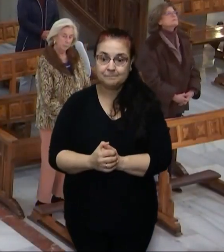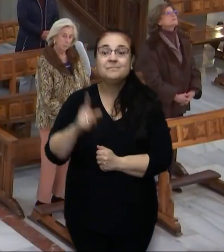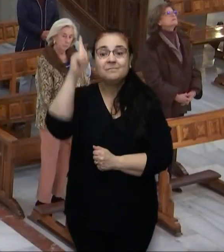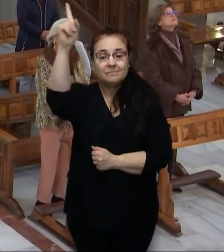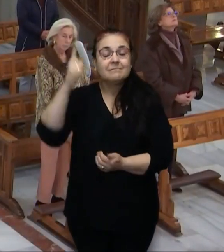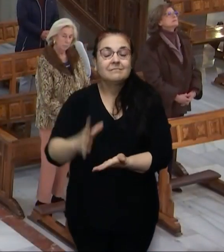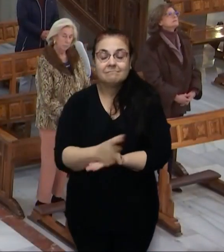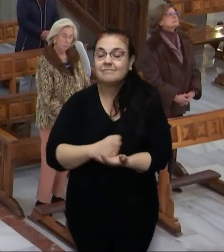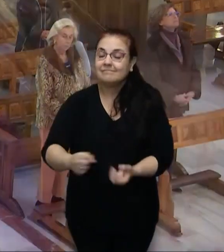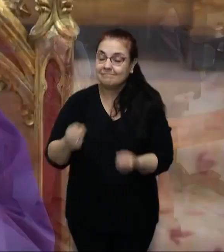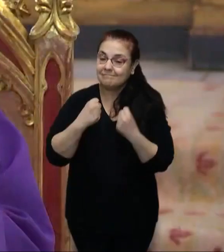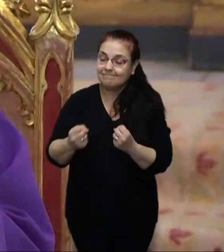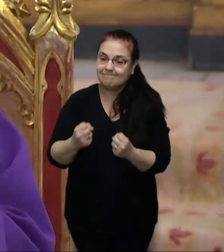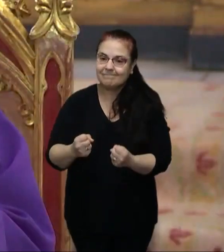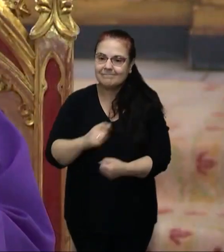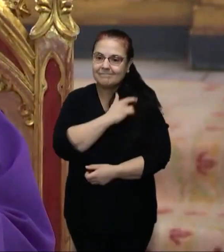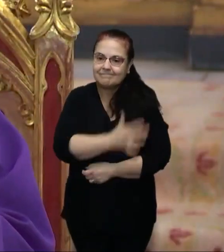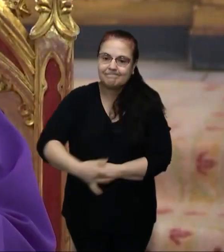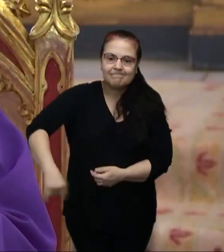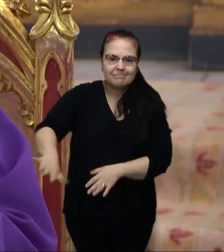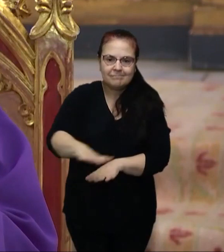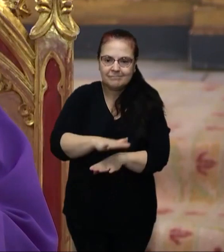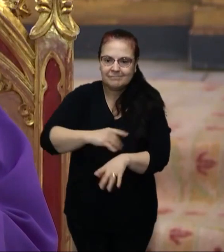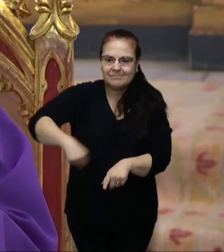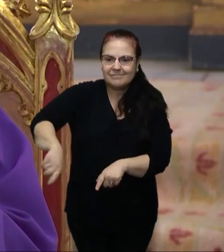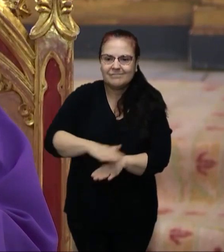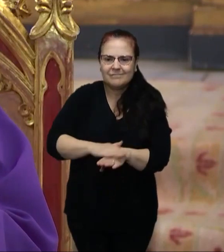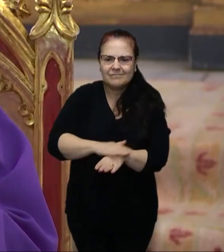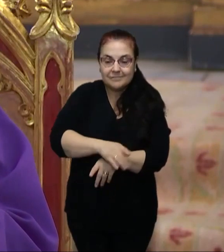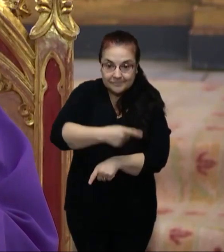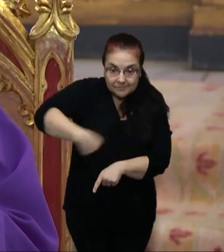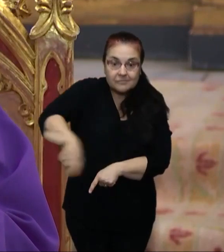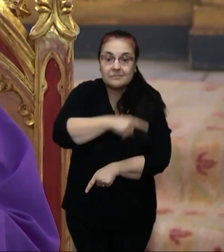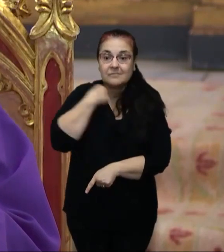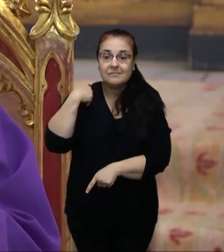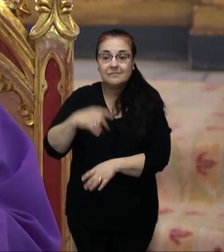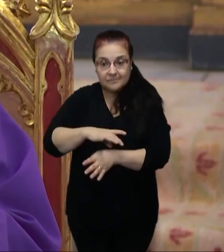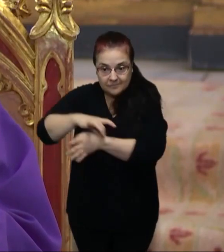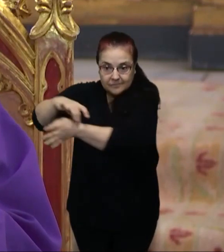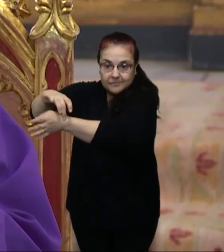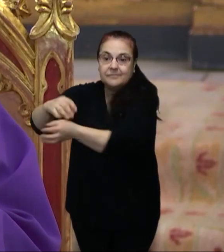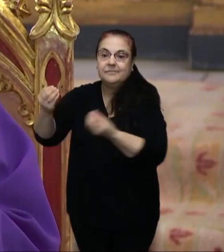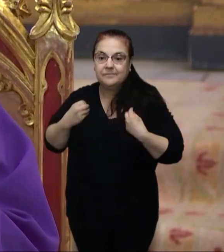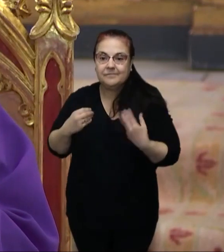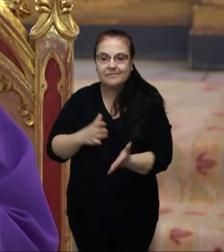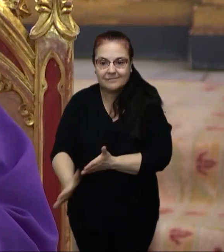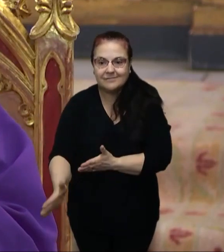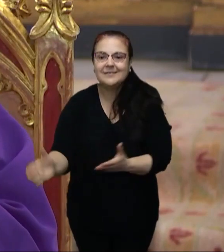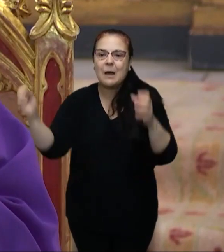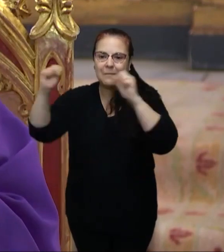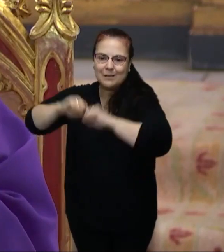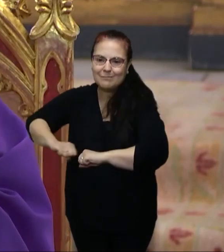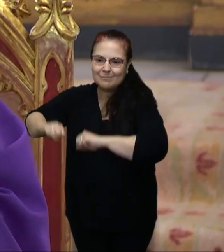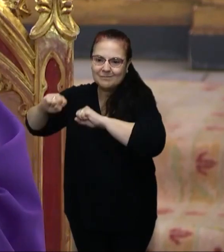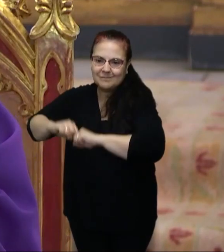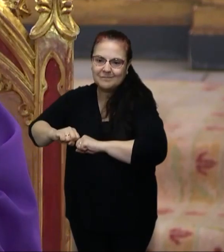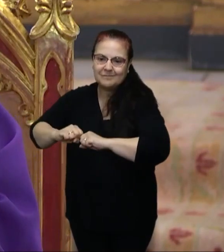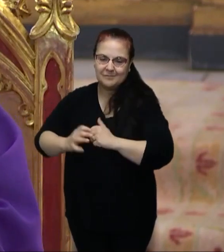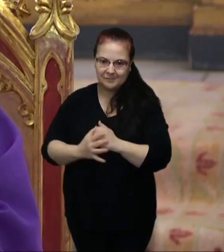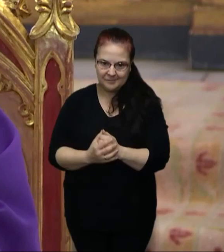Dios Todopoderoso, tenga misericordia de nosotros, perdone nuestros pecados y nos lleve a la vida eterna.